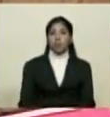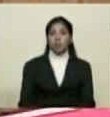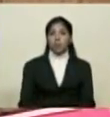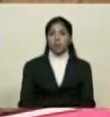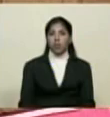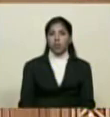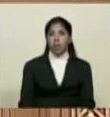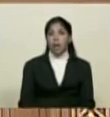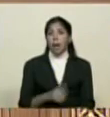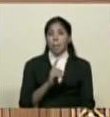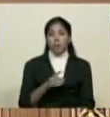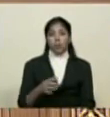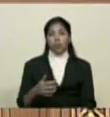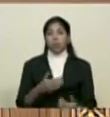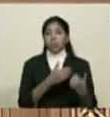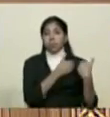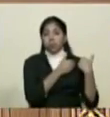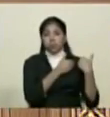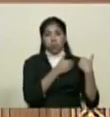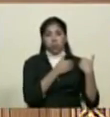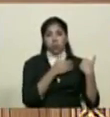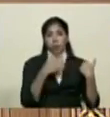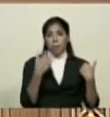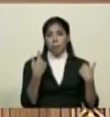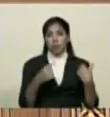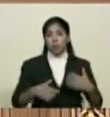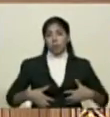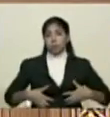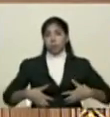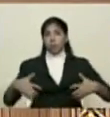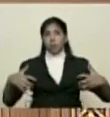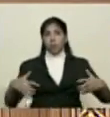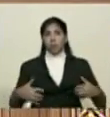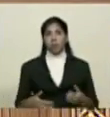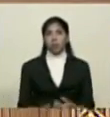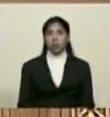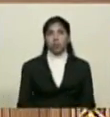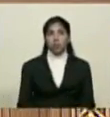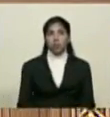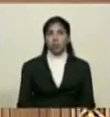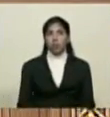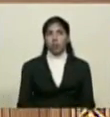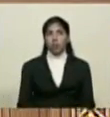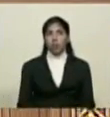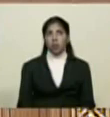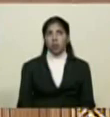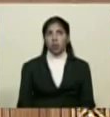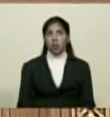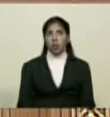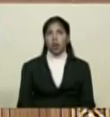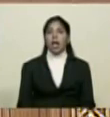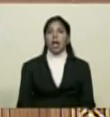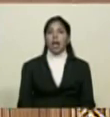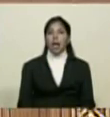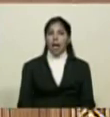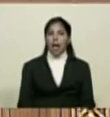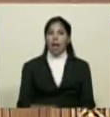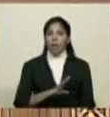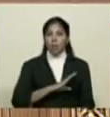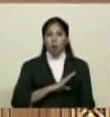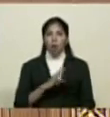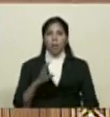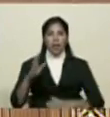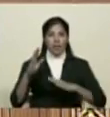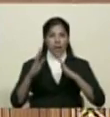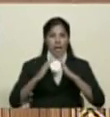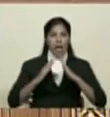afuera, detenidos, investigados, sus capitales repatriados, sus bienes congelados,